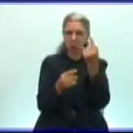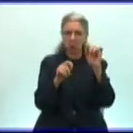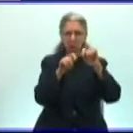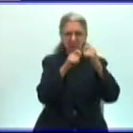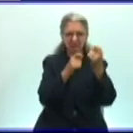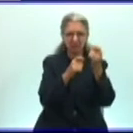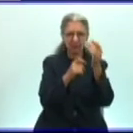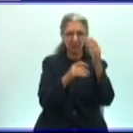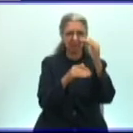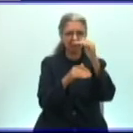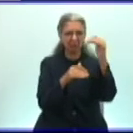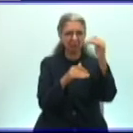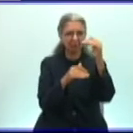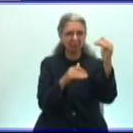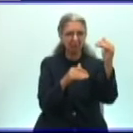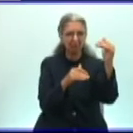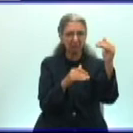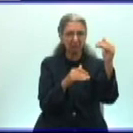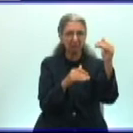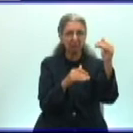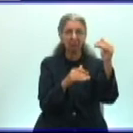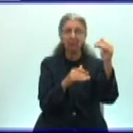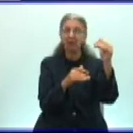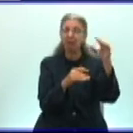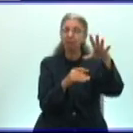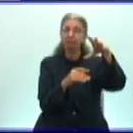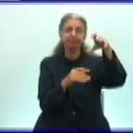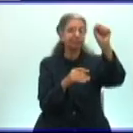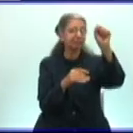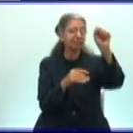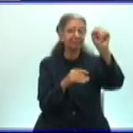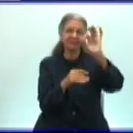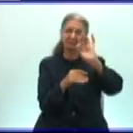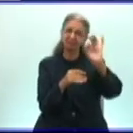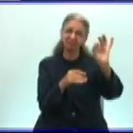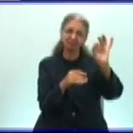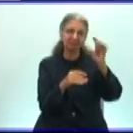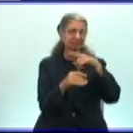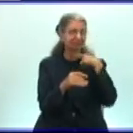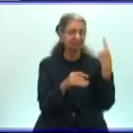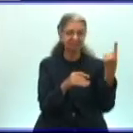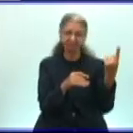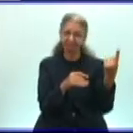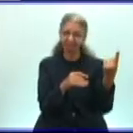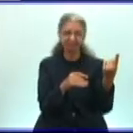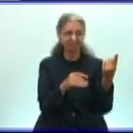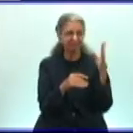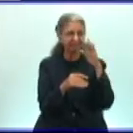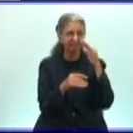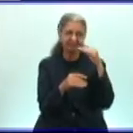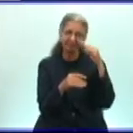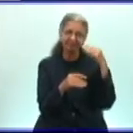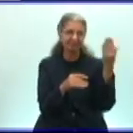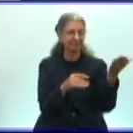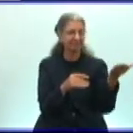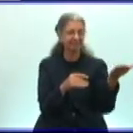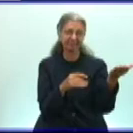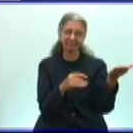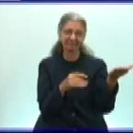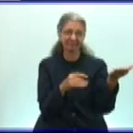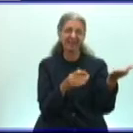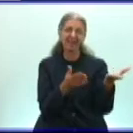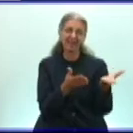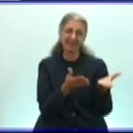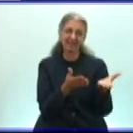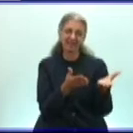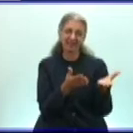estos bombillos del arbolito de Navidad se funde o se rompe? Todos los demás bombillos que están conectados en serie a esa